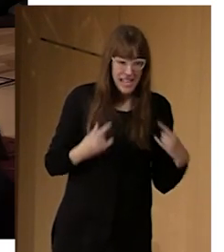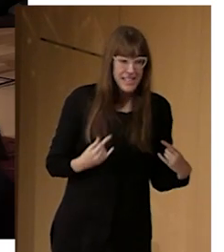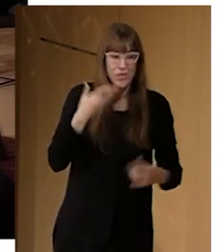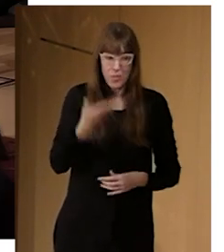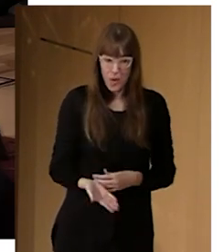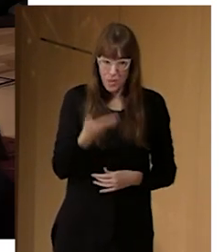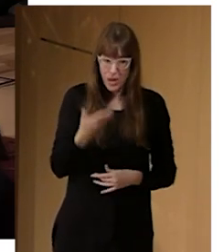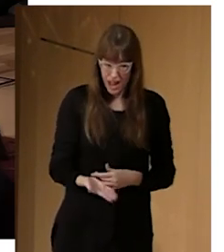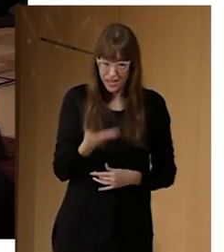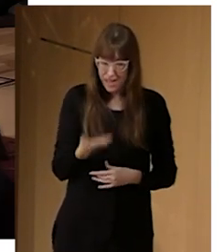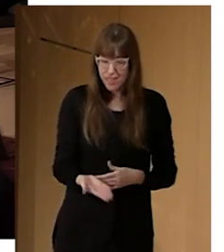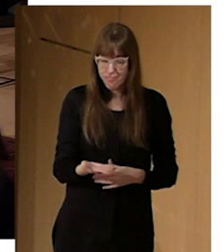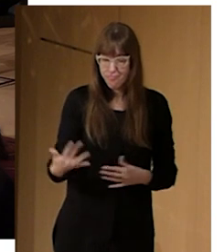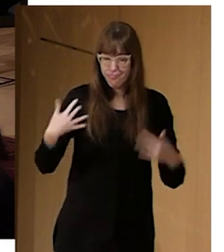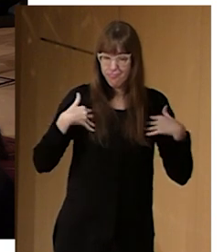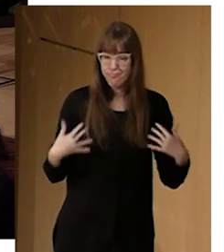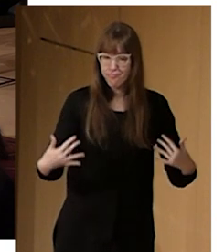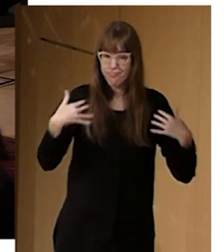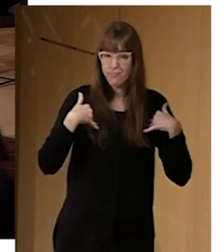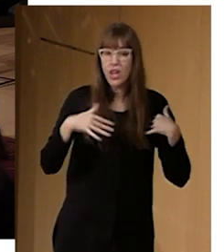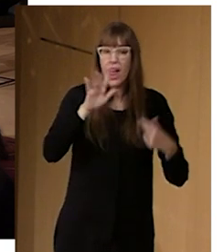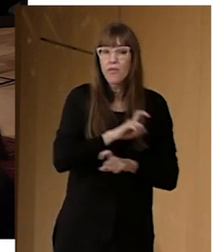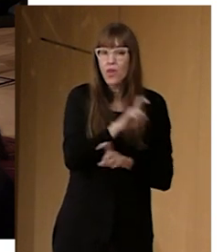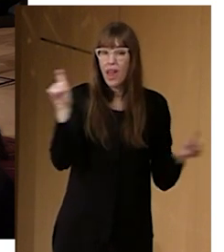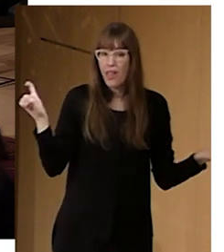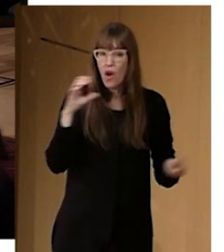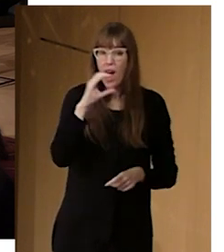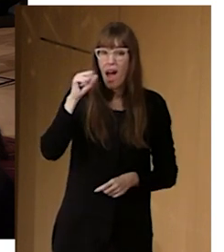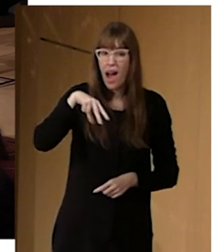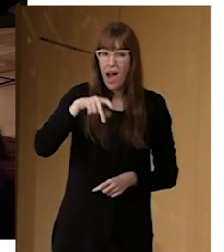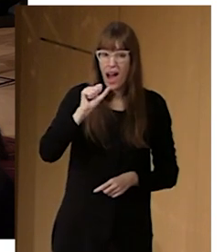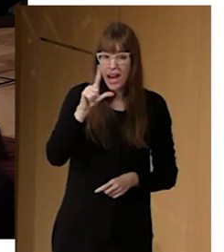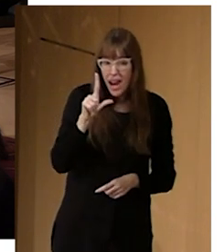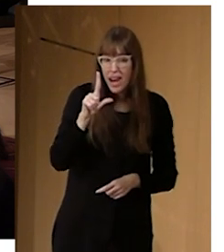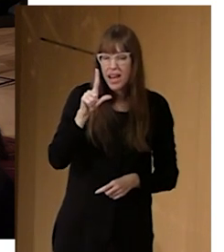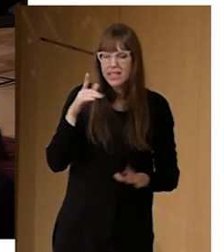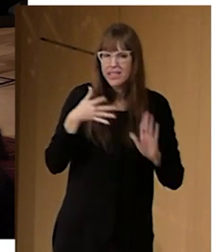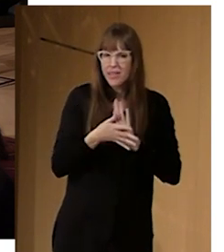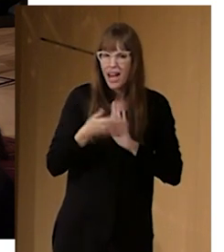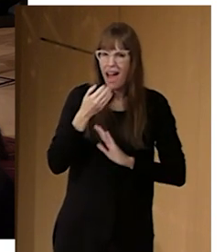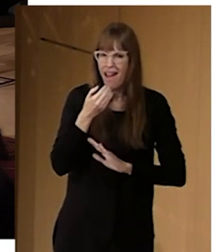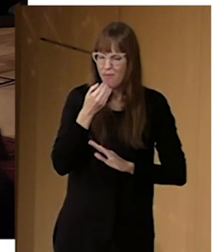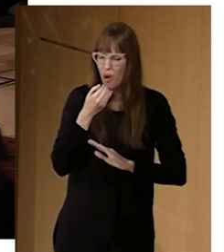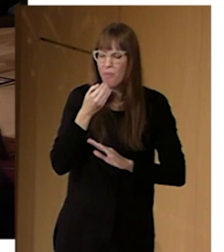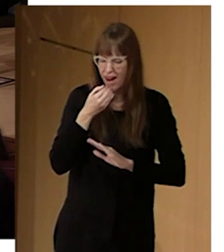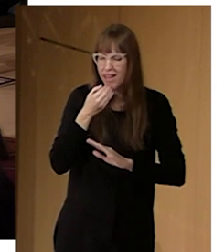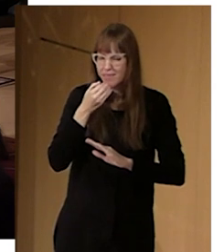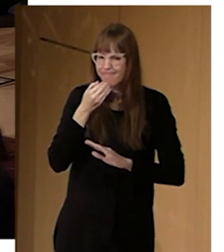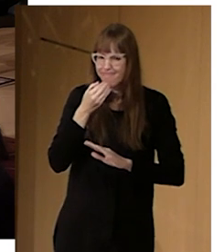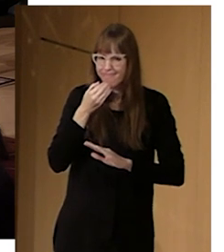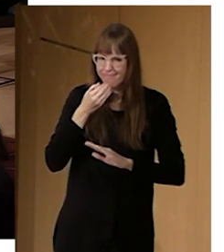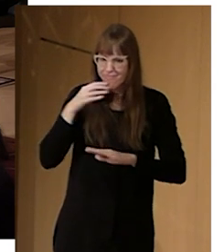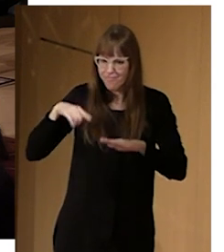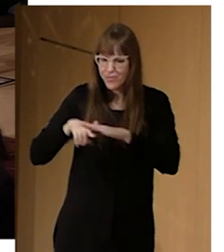un montón de fundaciones nosotros decíamos la fundación canal tiene que ser ejemplo de cómo salir adelante en una crisis bien nos encontramos